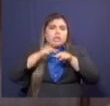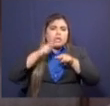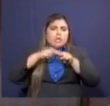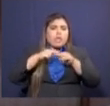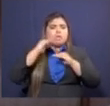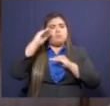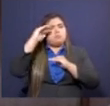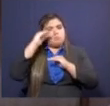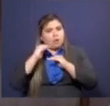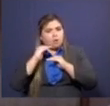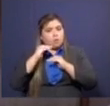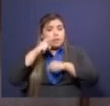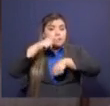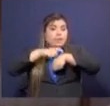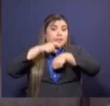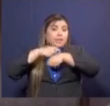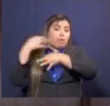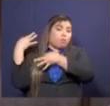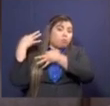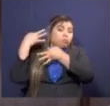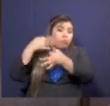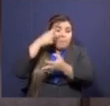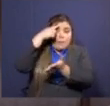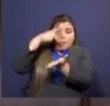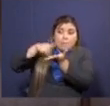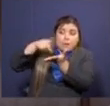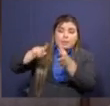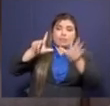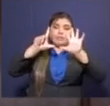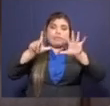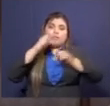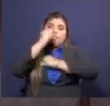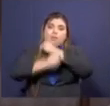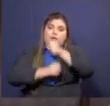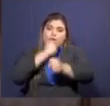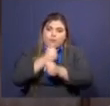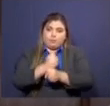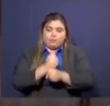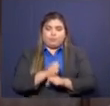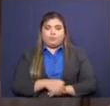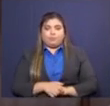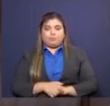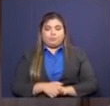a un plazo de 84 meses, 7 años.